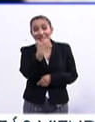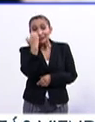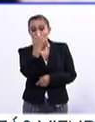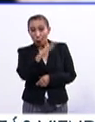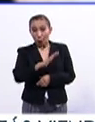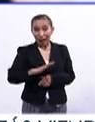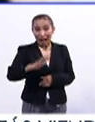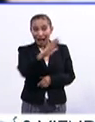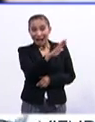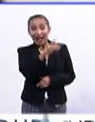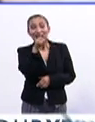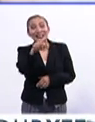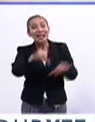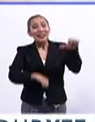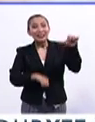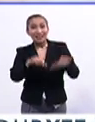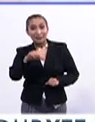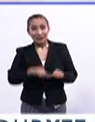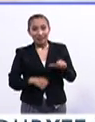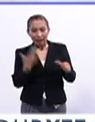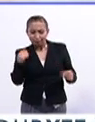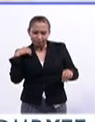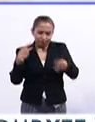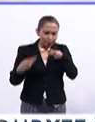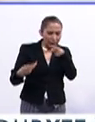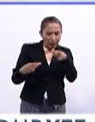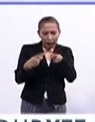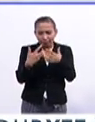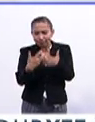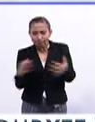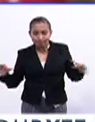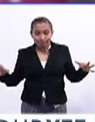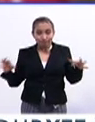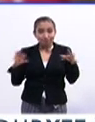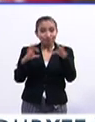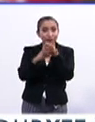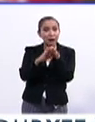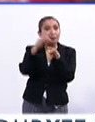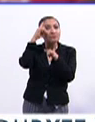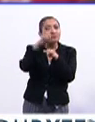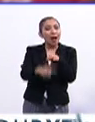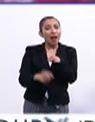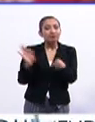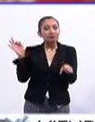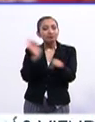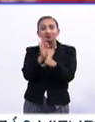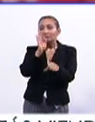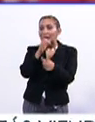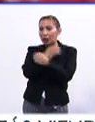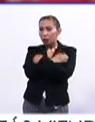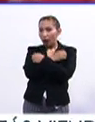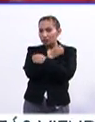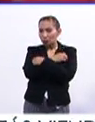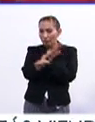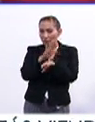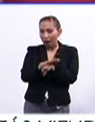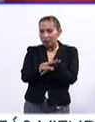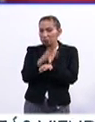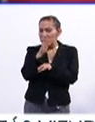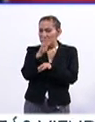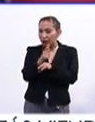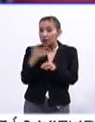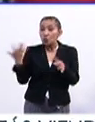y d actividad productiva se articulen para fortalecer la educación y